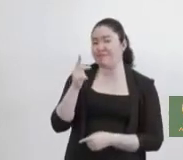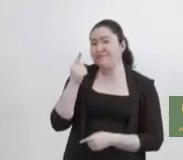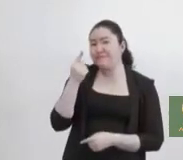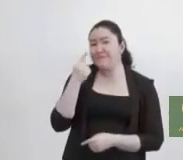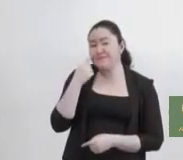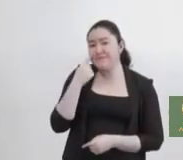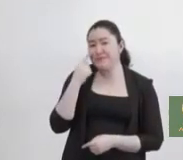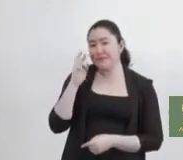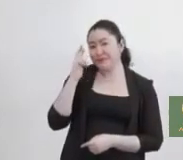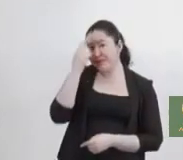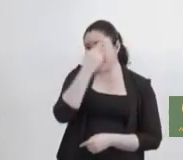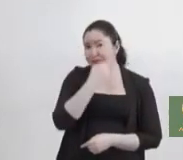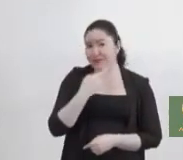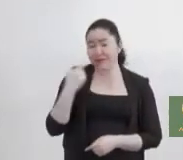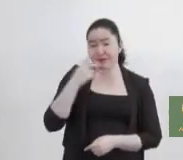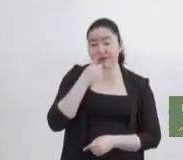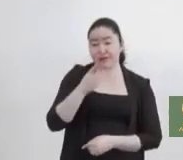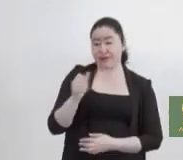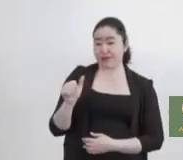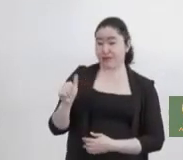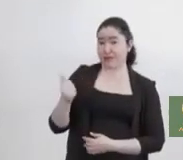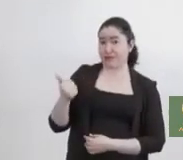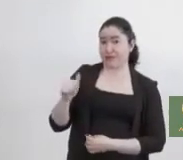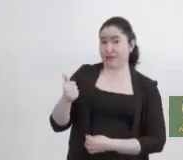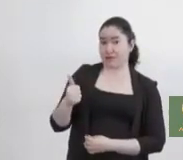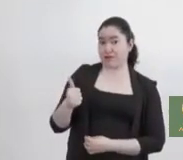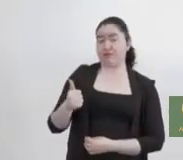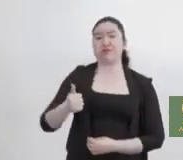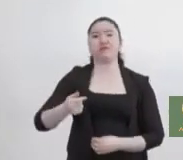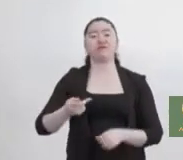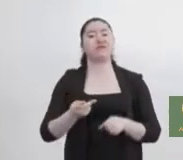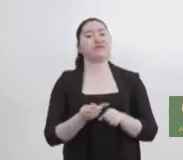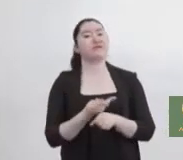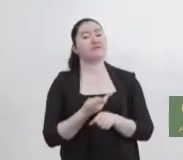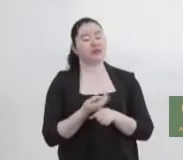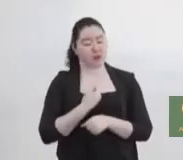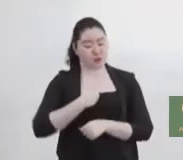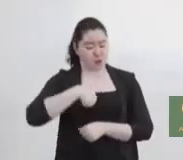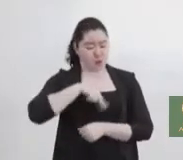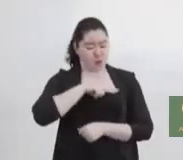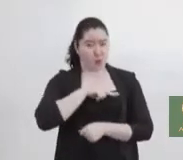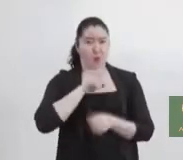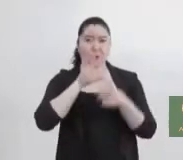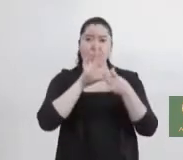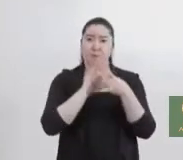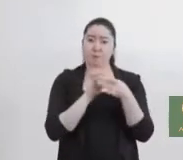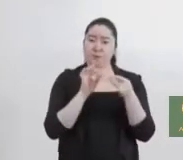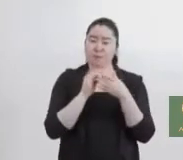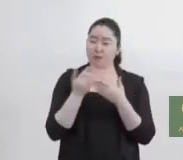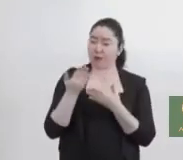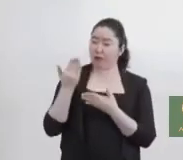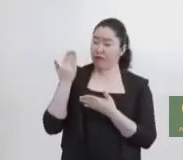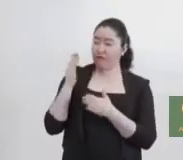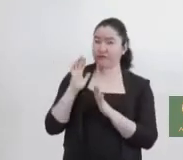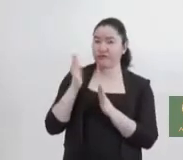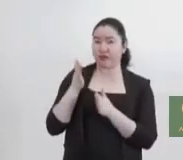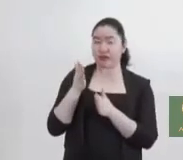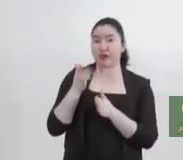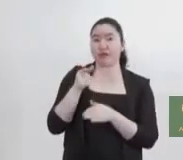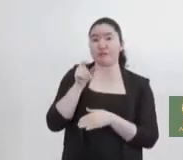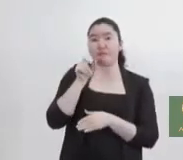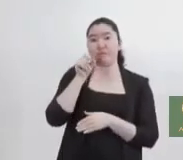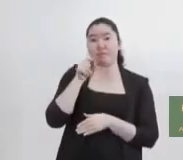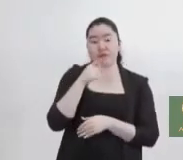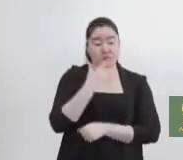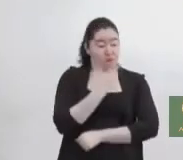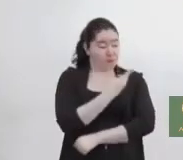lo que dices de agosto, pues que evidentemente, como lo hemos ido viendo, pues va a haber mucho más disponibilidad